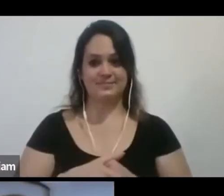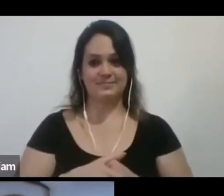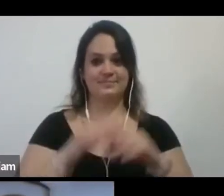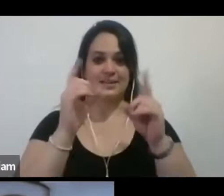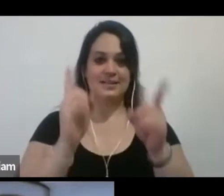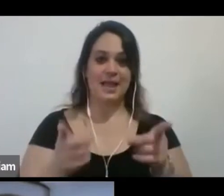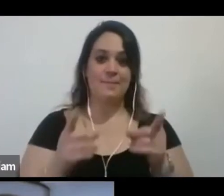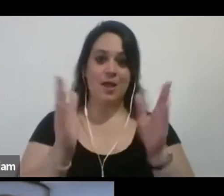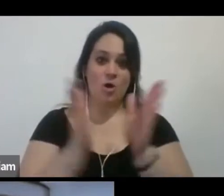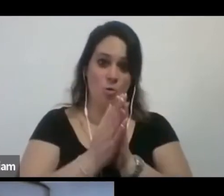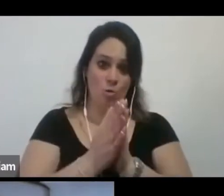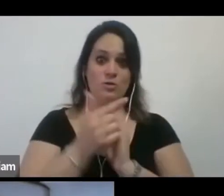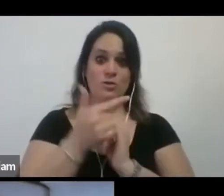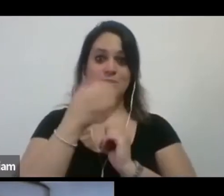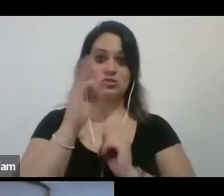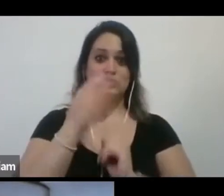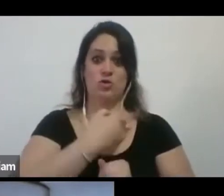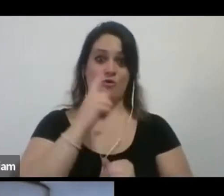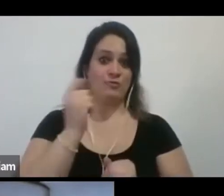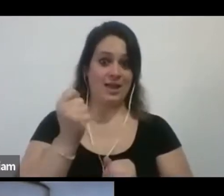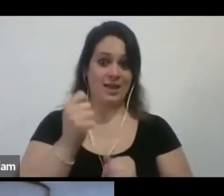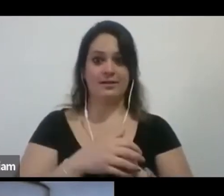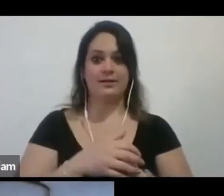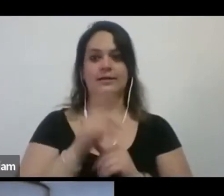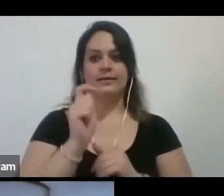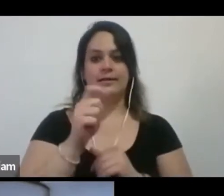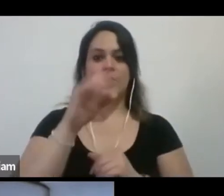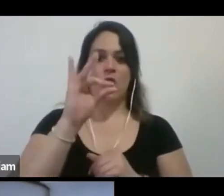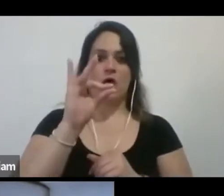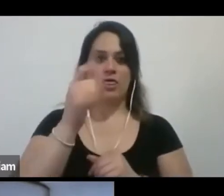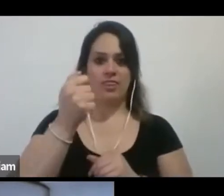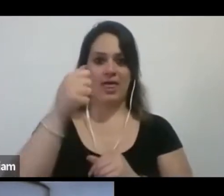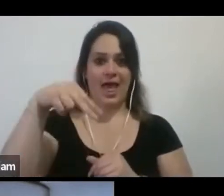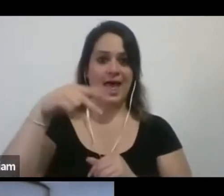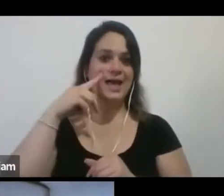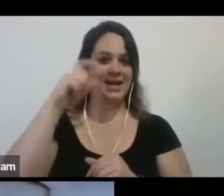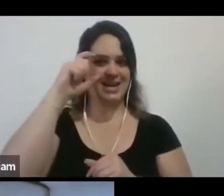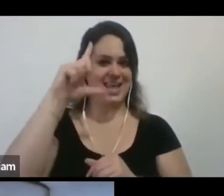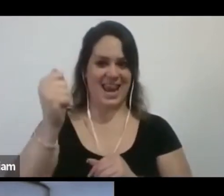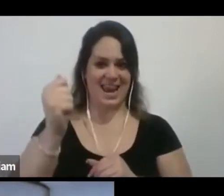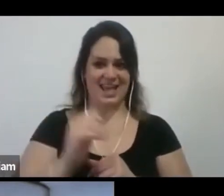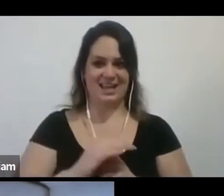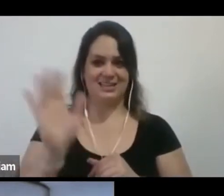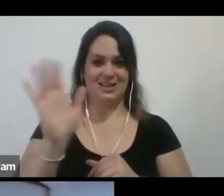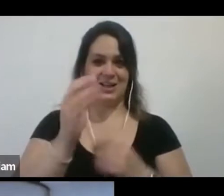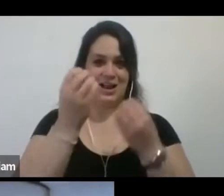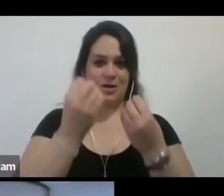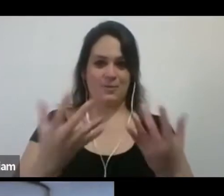a ella, Daniela Ciani. Buenas tardes a todos.